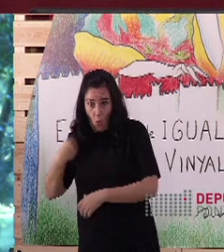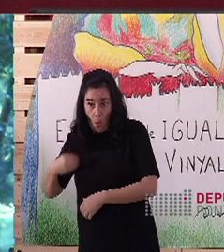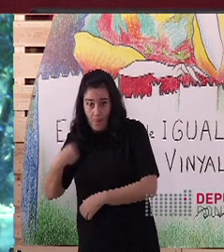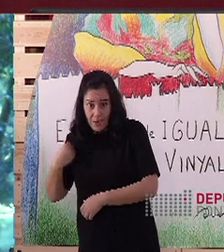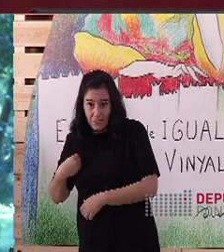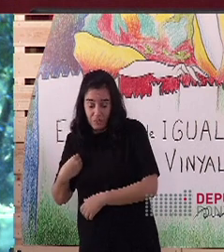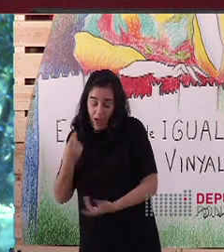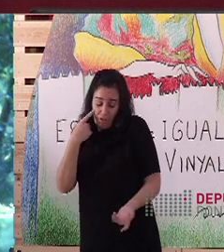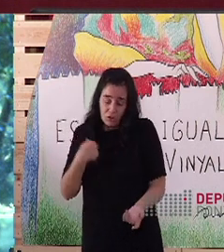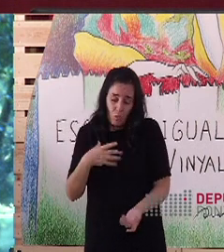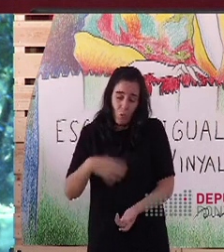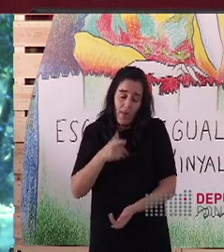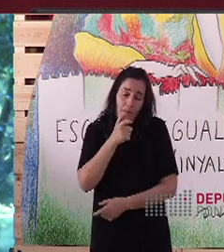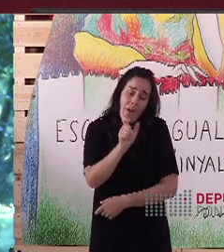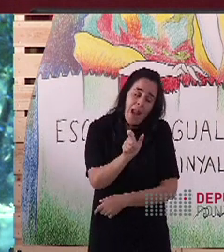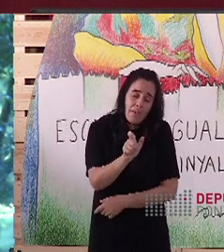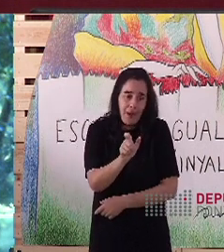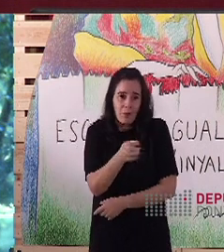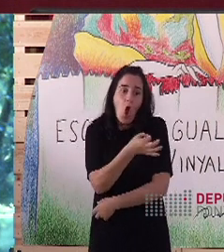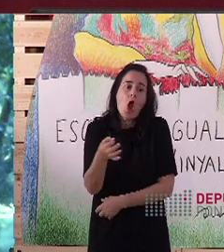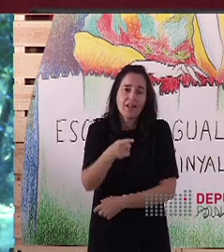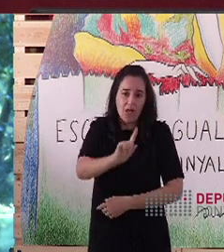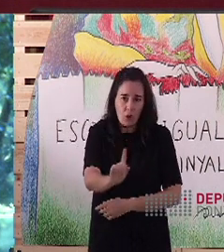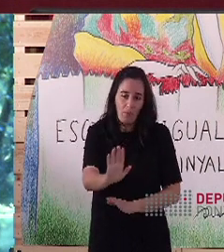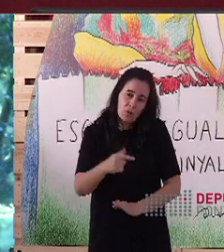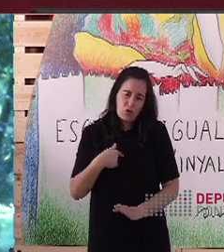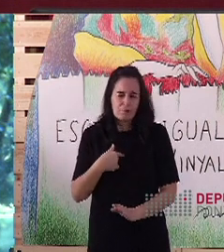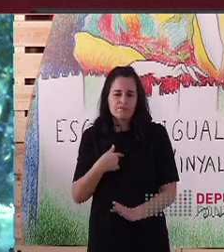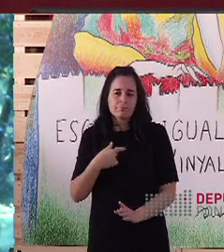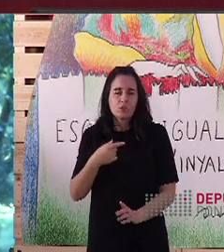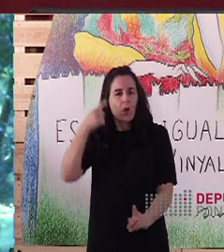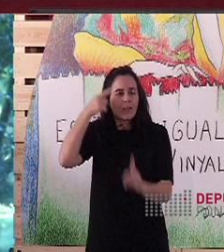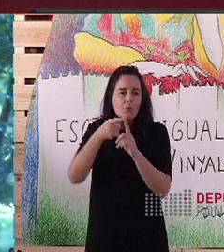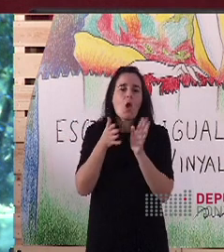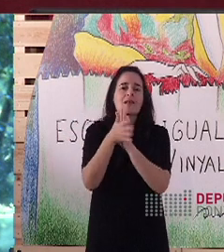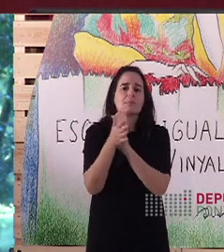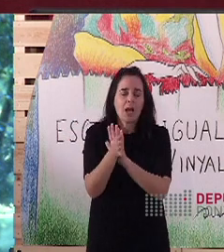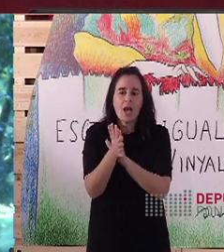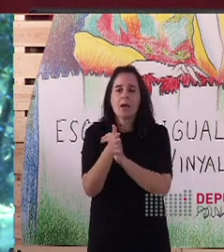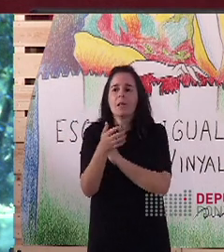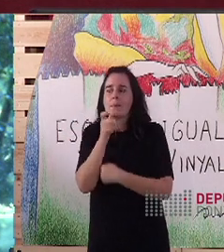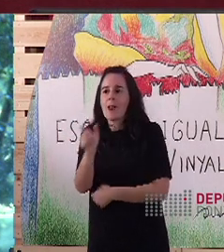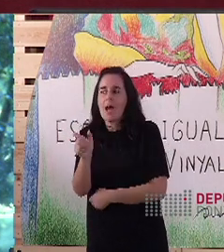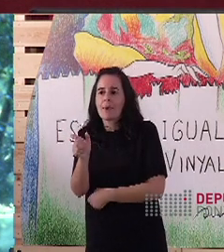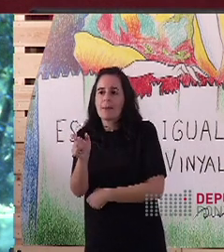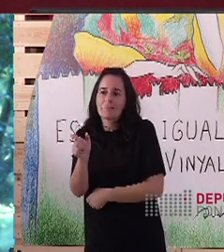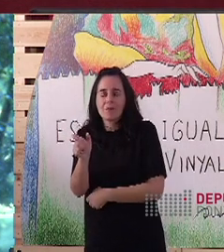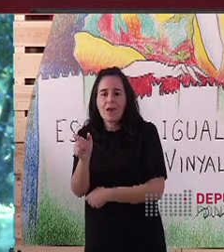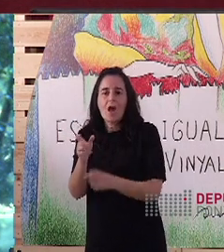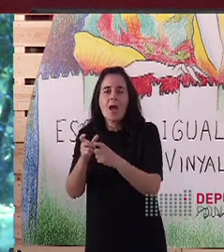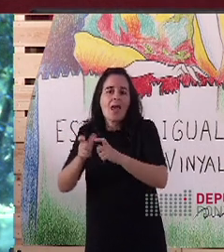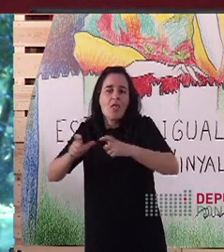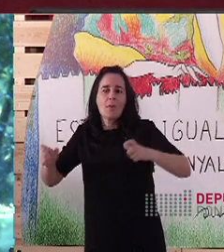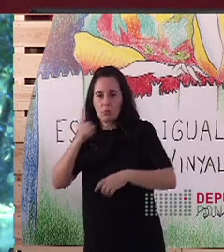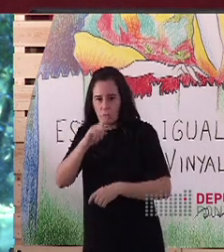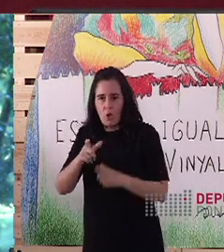quizá no es la más correcta, pero que creo que es, lo expresa bien, que este crecimiento se haya hecho sin grandes resistencias, de una